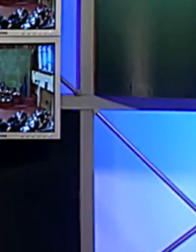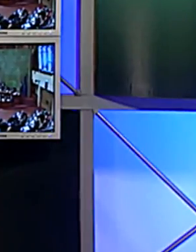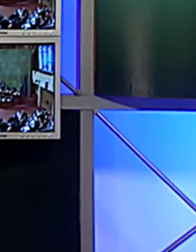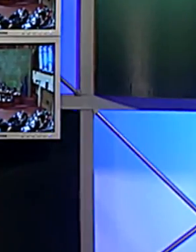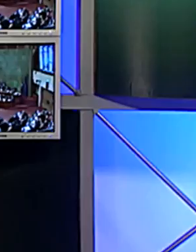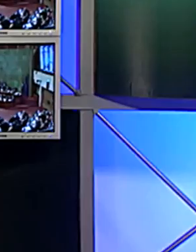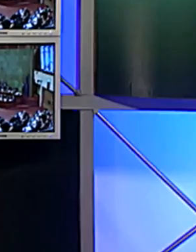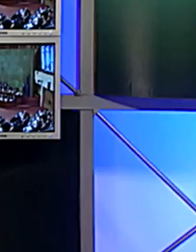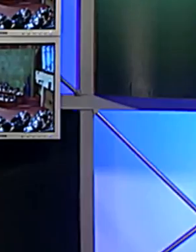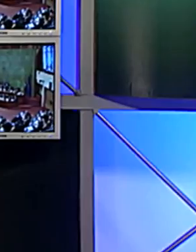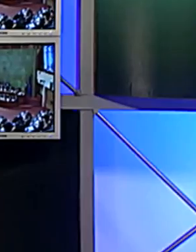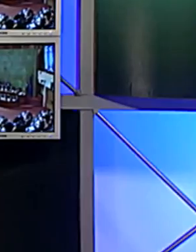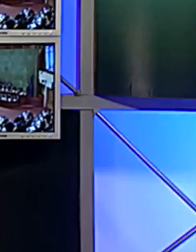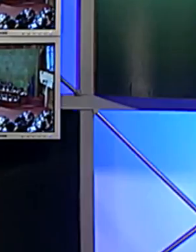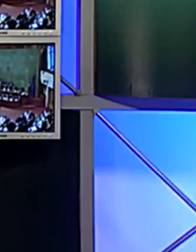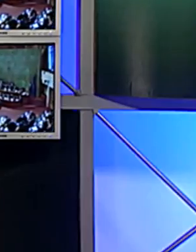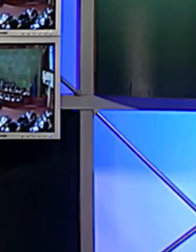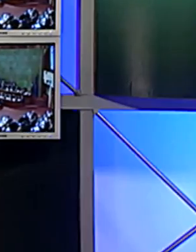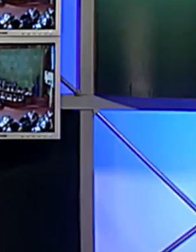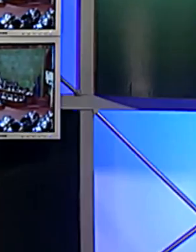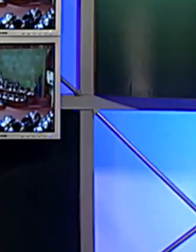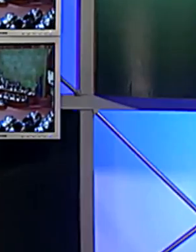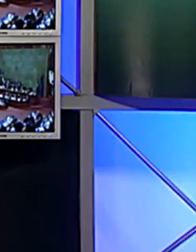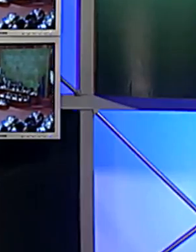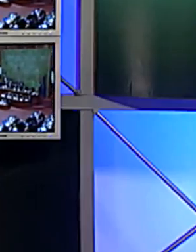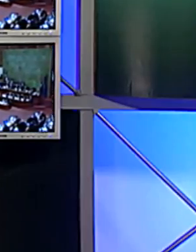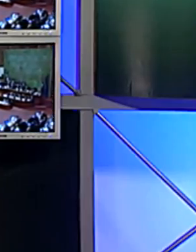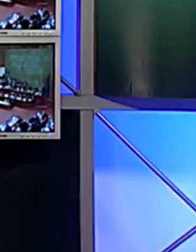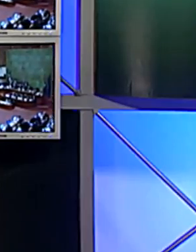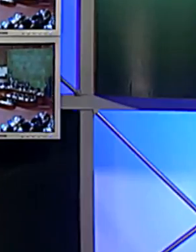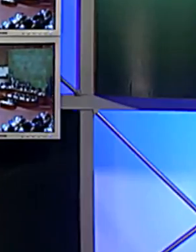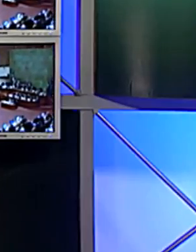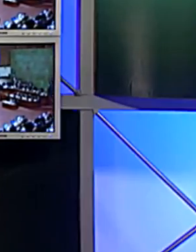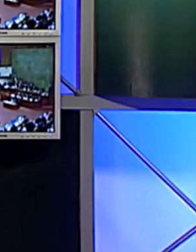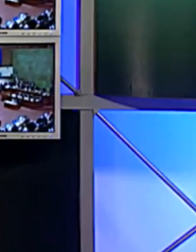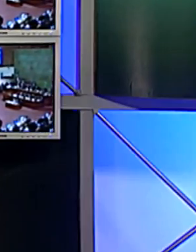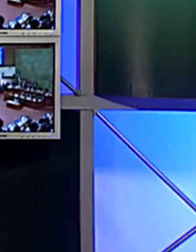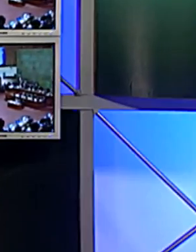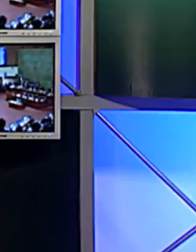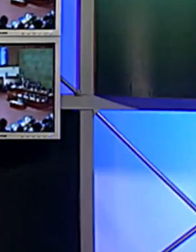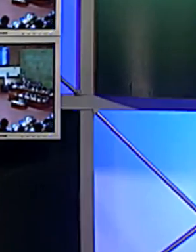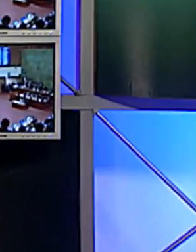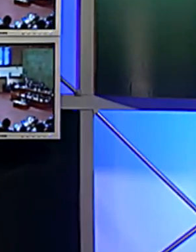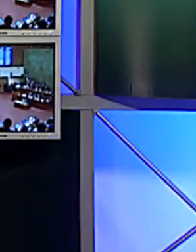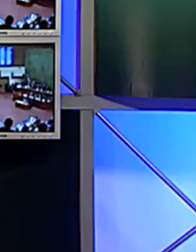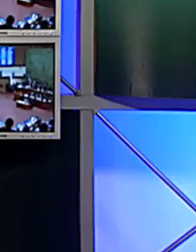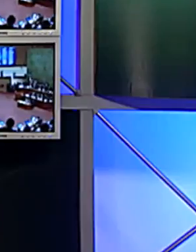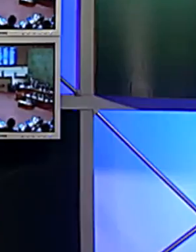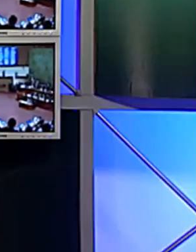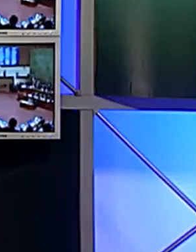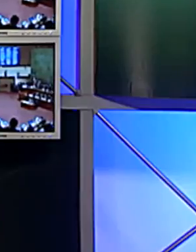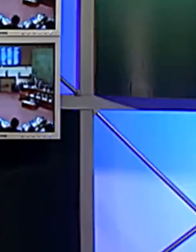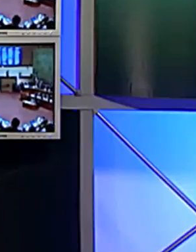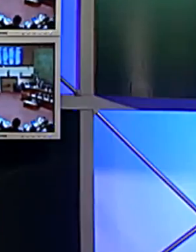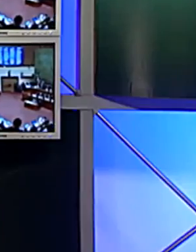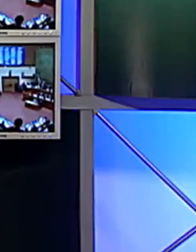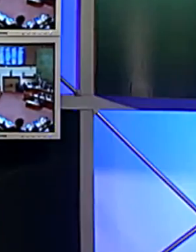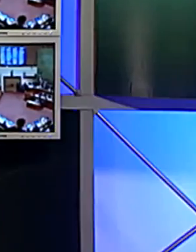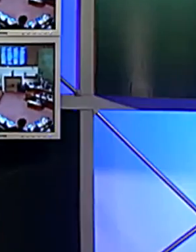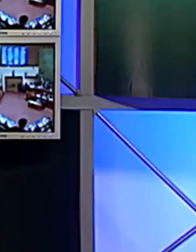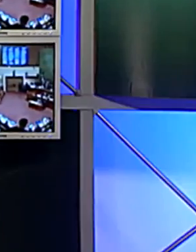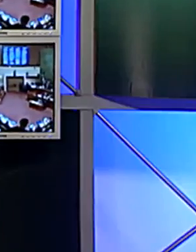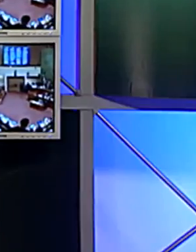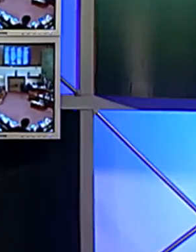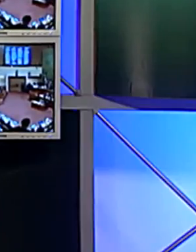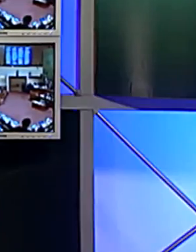utilizados en urgencias o emergencias y durante el tiempo que duren estas o por pacientes que presenten dificultad física permanente o